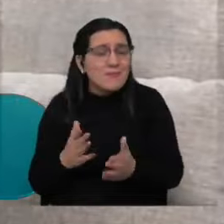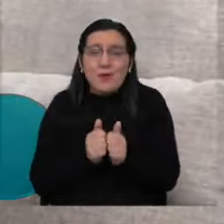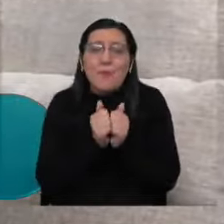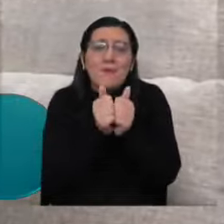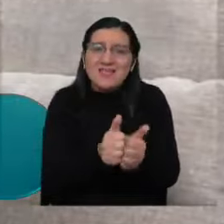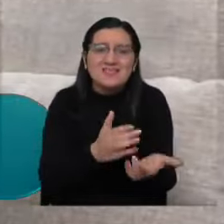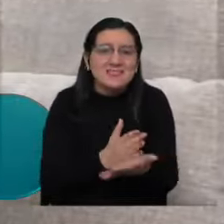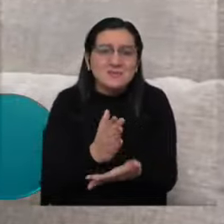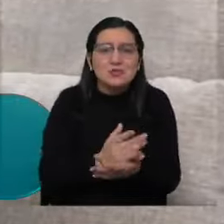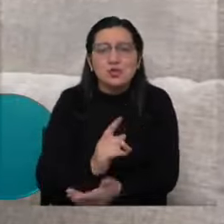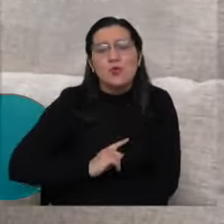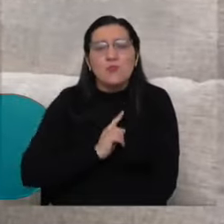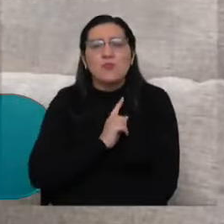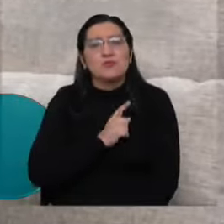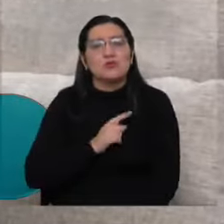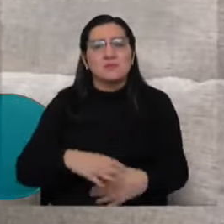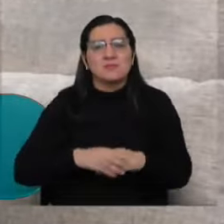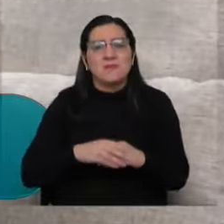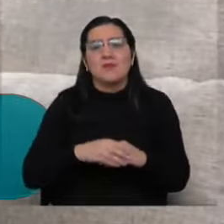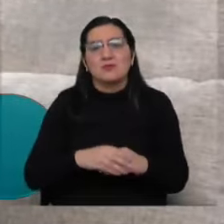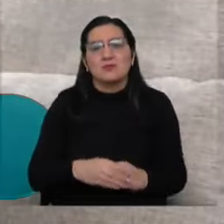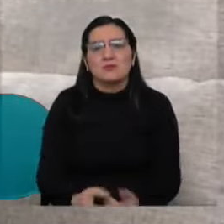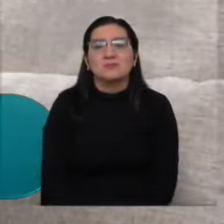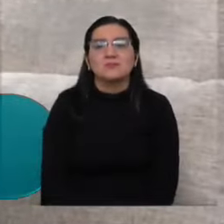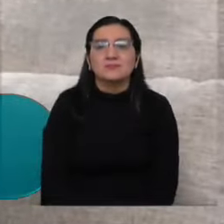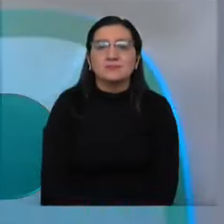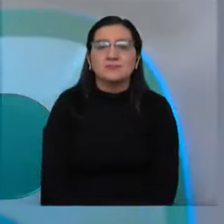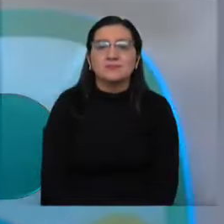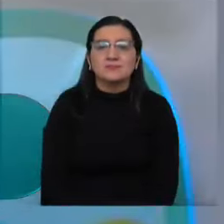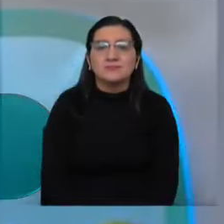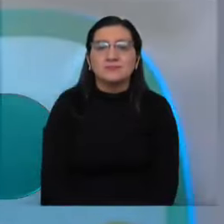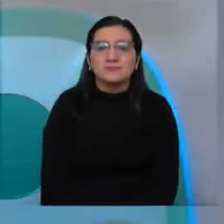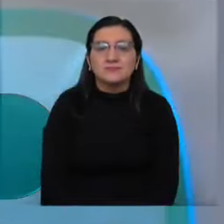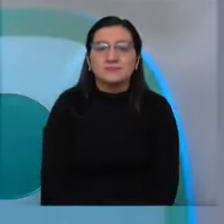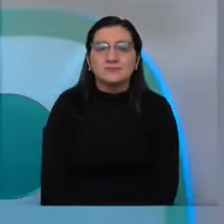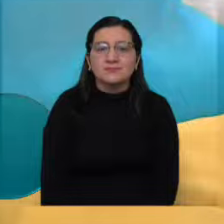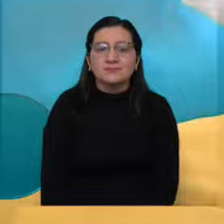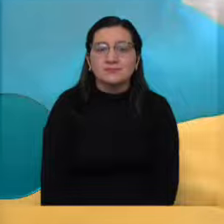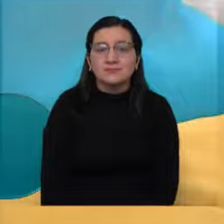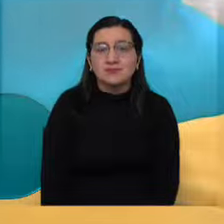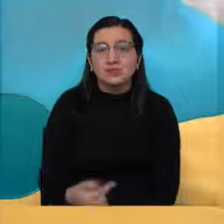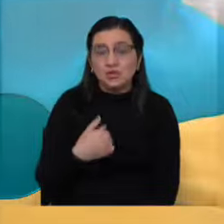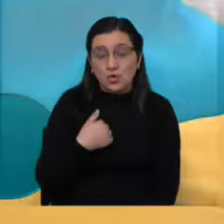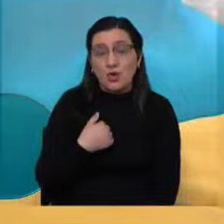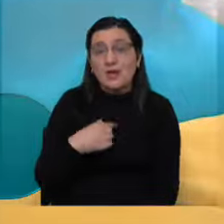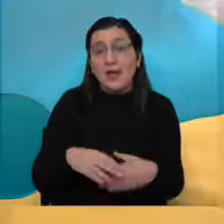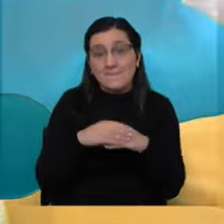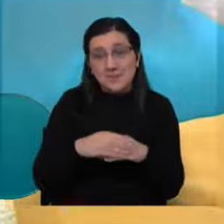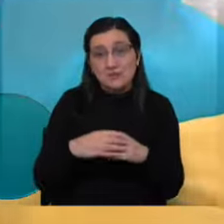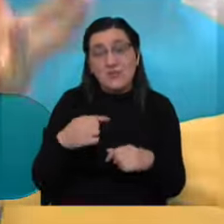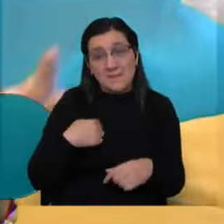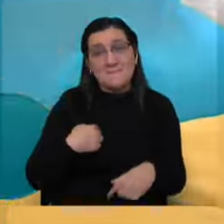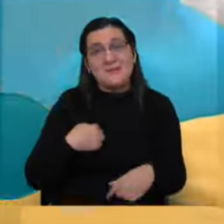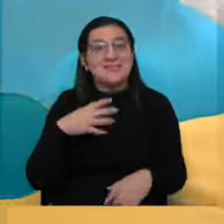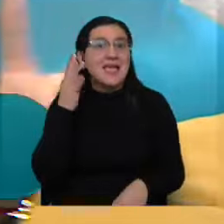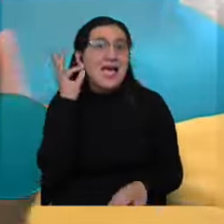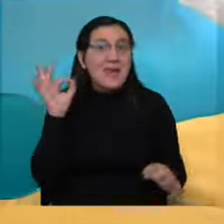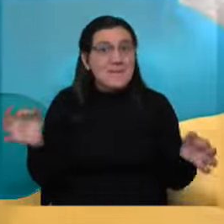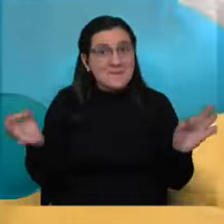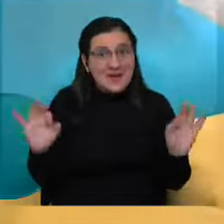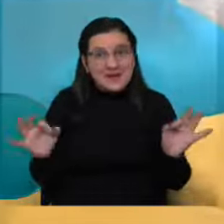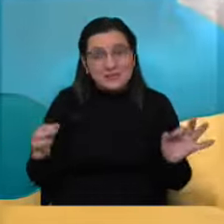verdad que yo estoy muy orgullosa de los amigos y las amigas que tengo sí yo en el amigos incluyo a mis hermanas que son mis amigas de